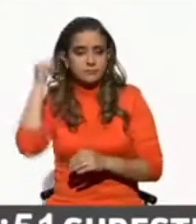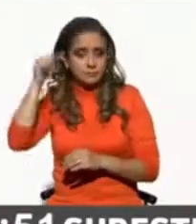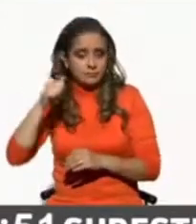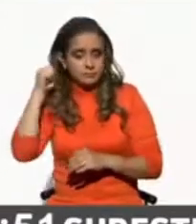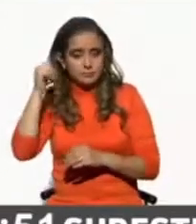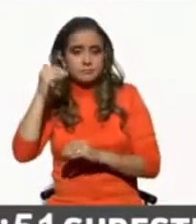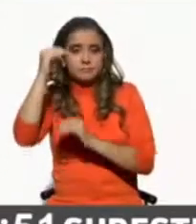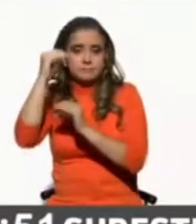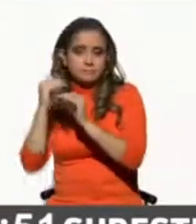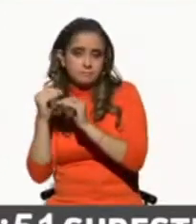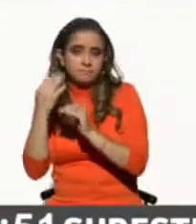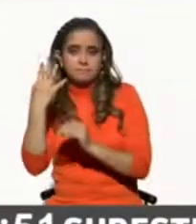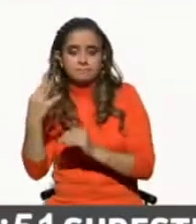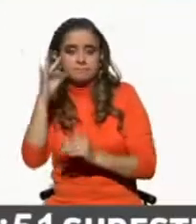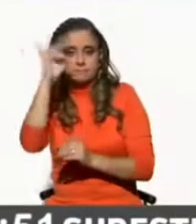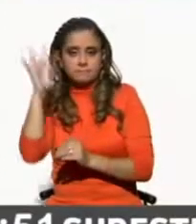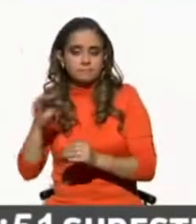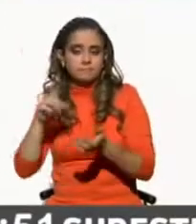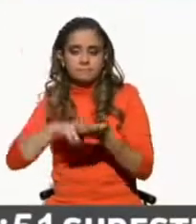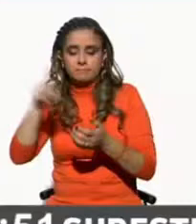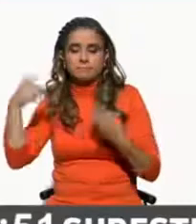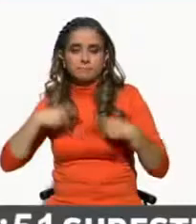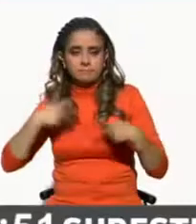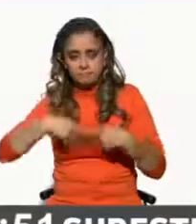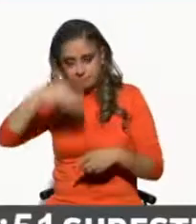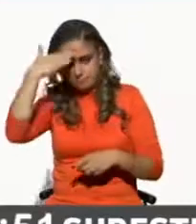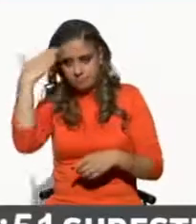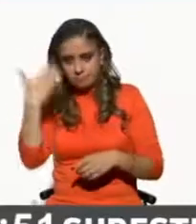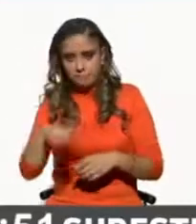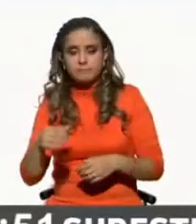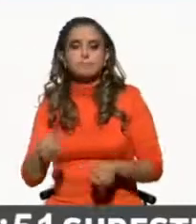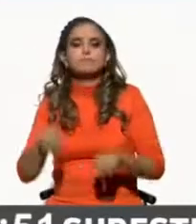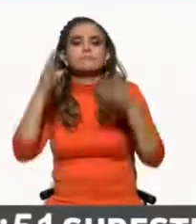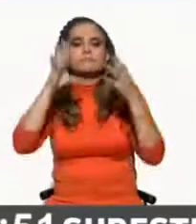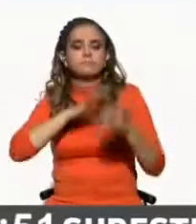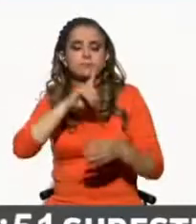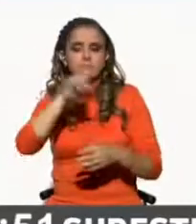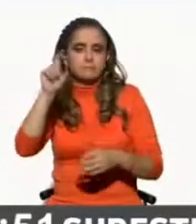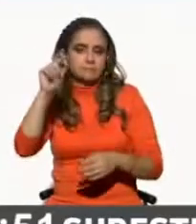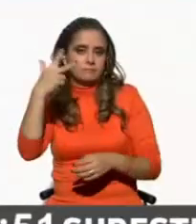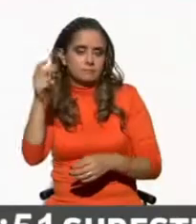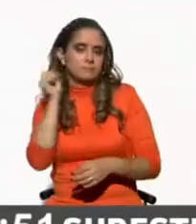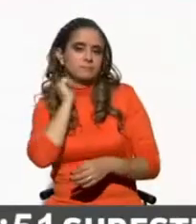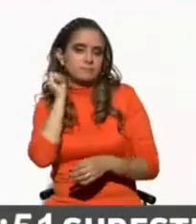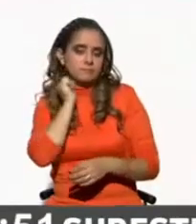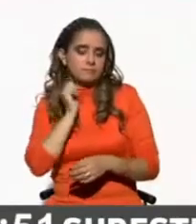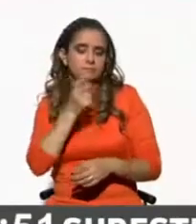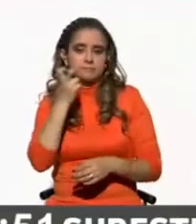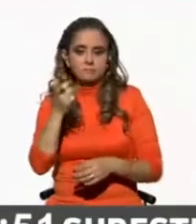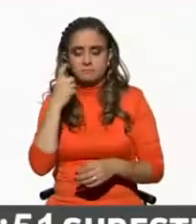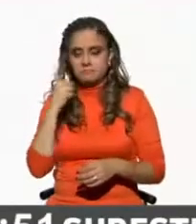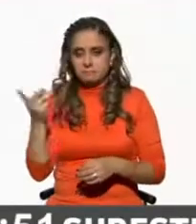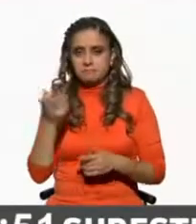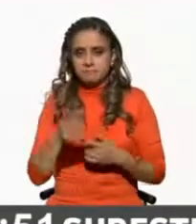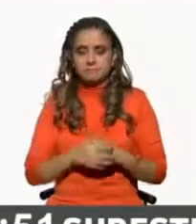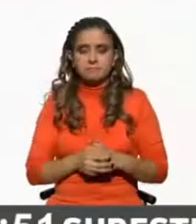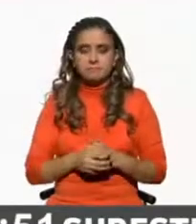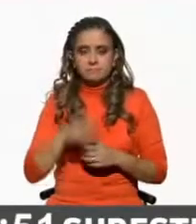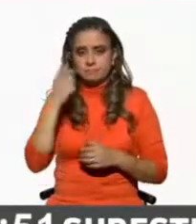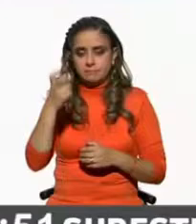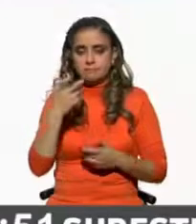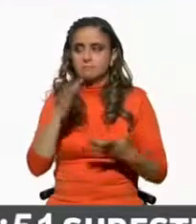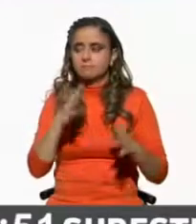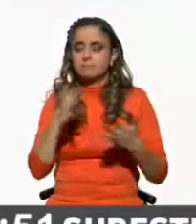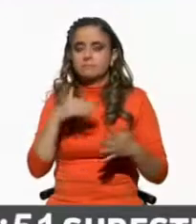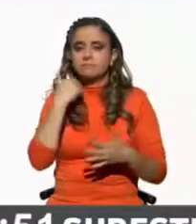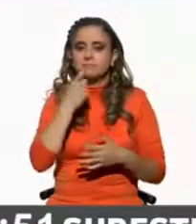todavía nuevamente estamos en 4%, es decir, no ha habido aquí un cambio. Yo te diría que este número está